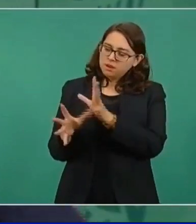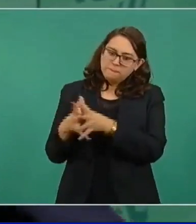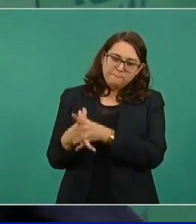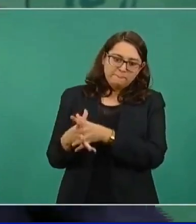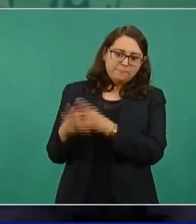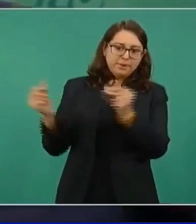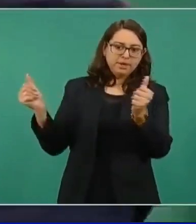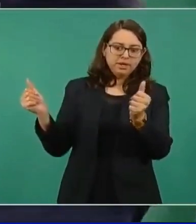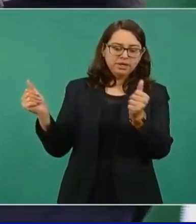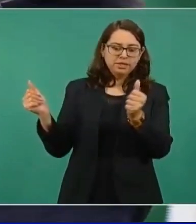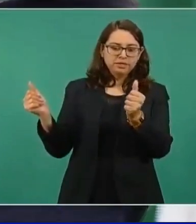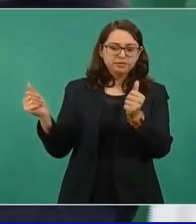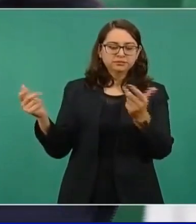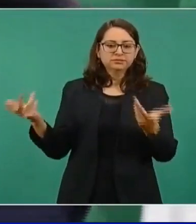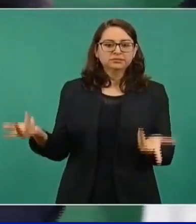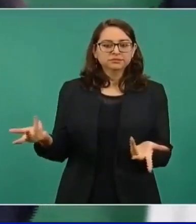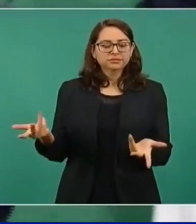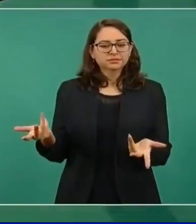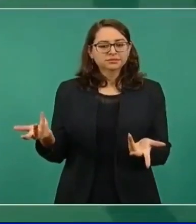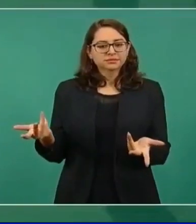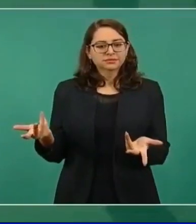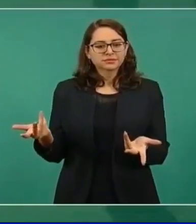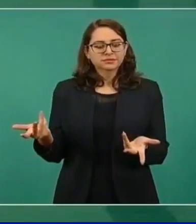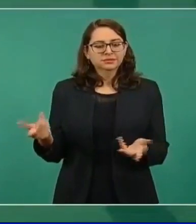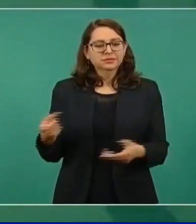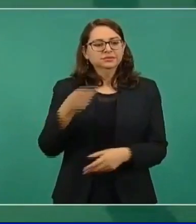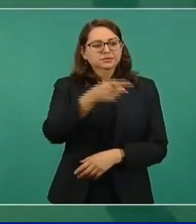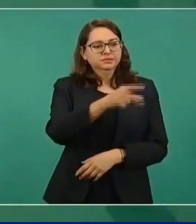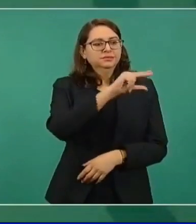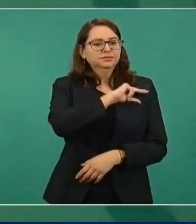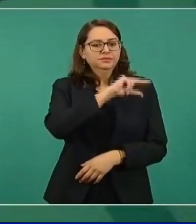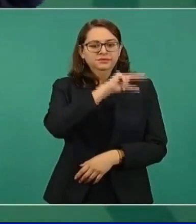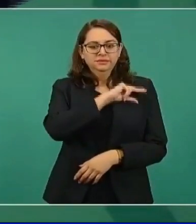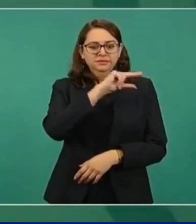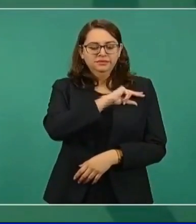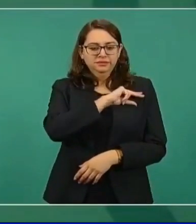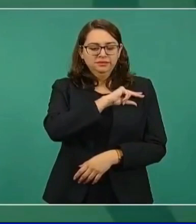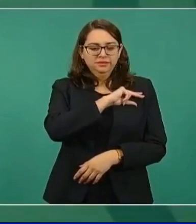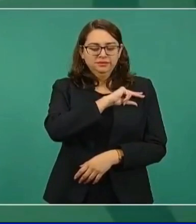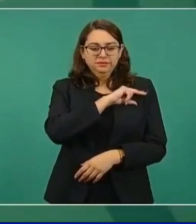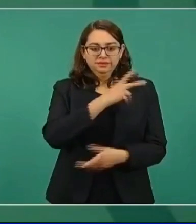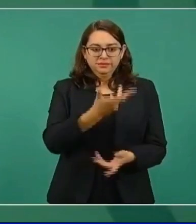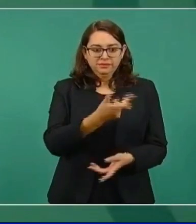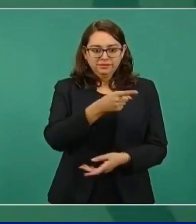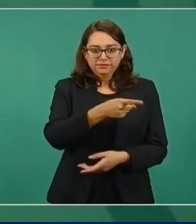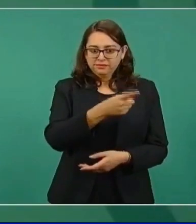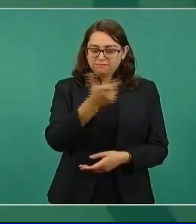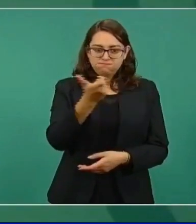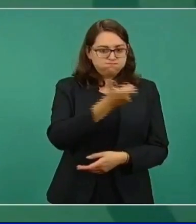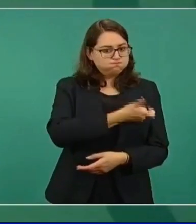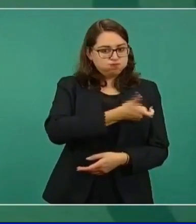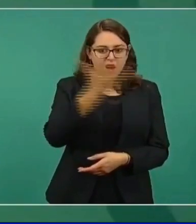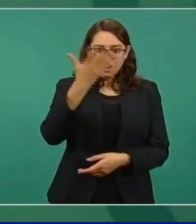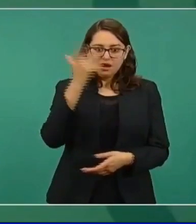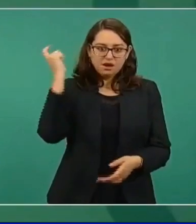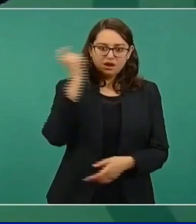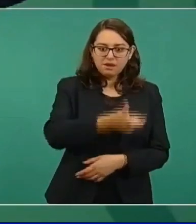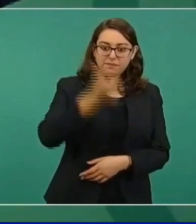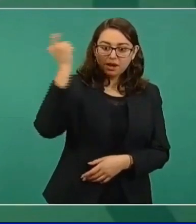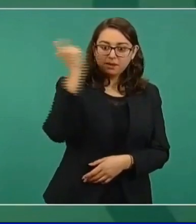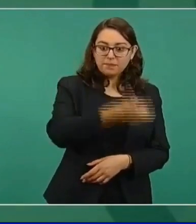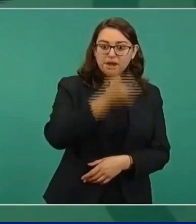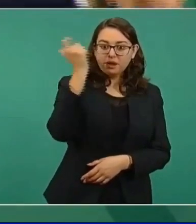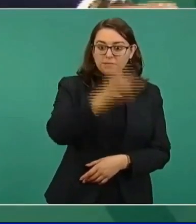que es subir la energía de los particulares, pagarla a precios elevadísimos